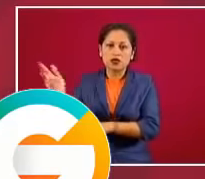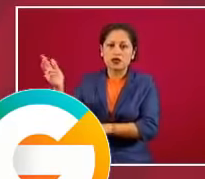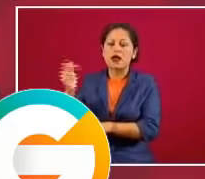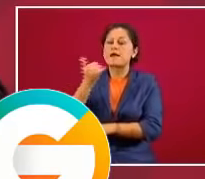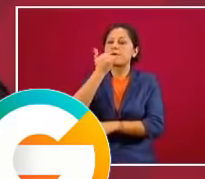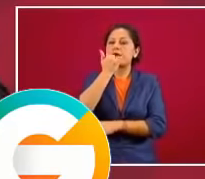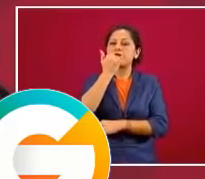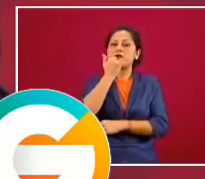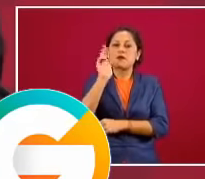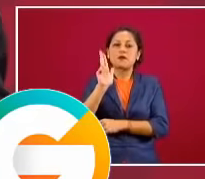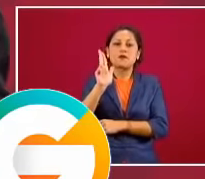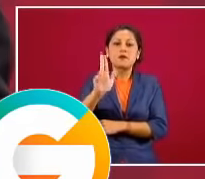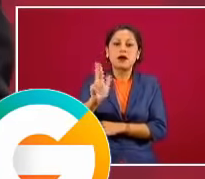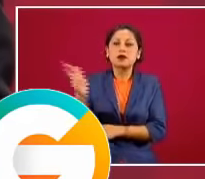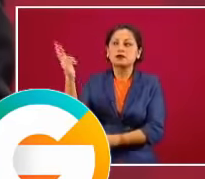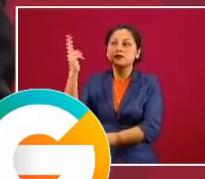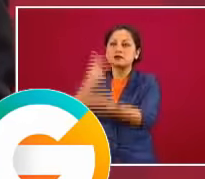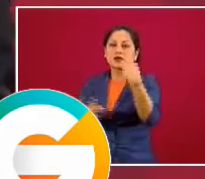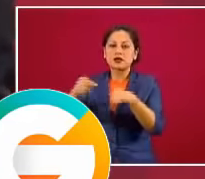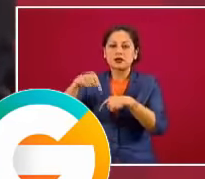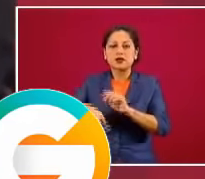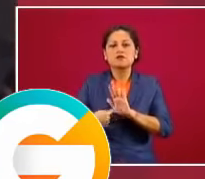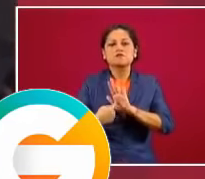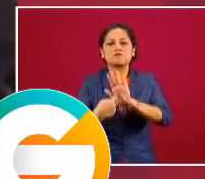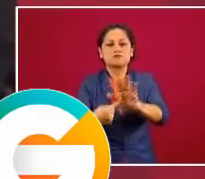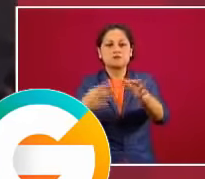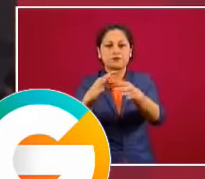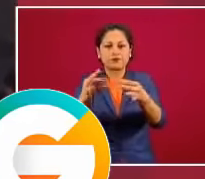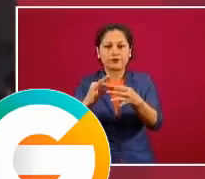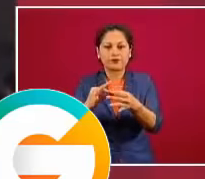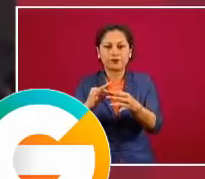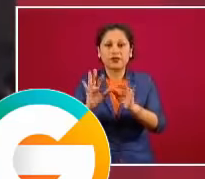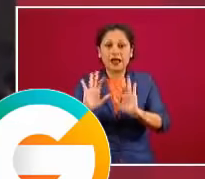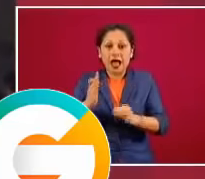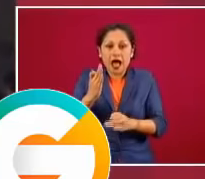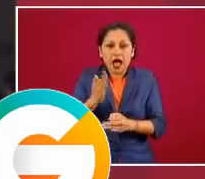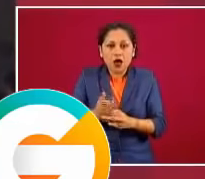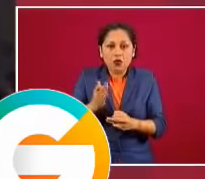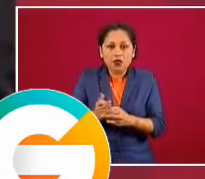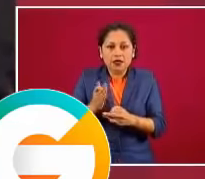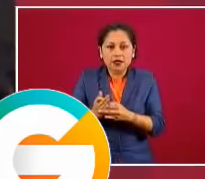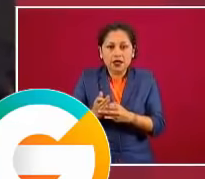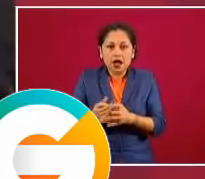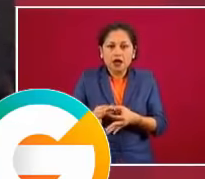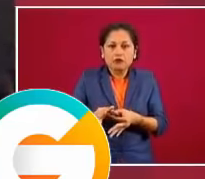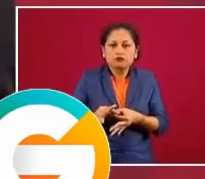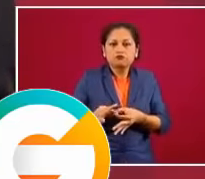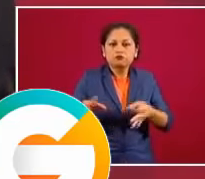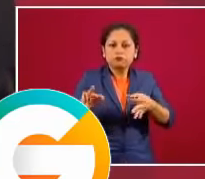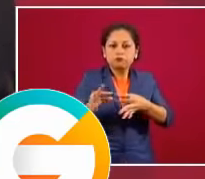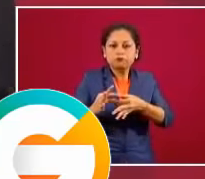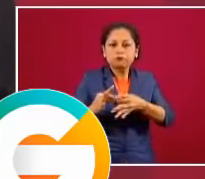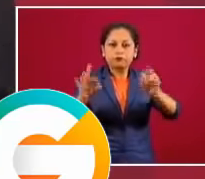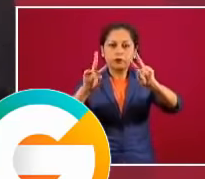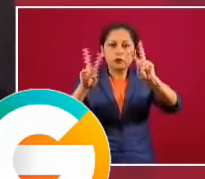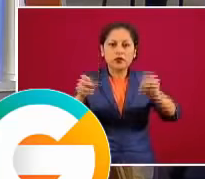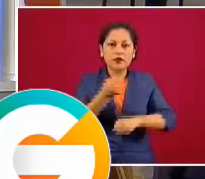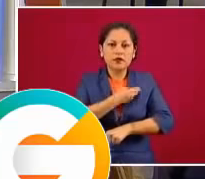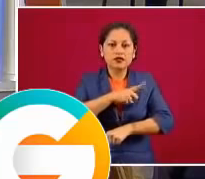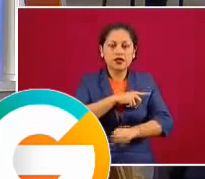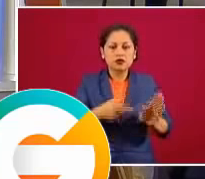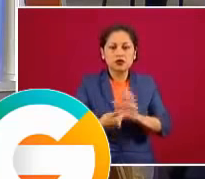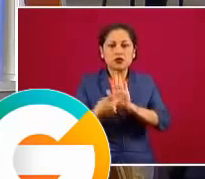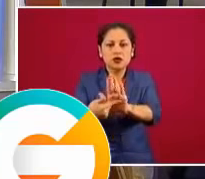perdón, el martes, a partir de este diagnóstico que nos hacía mucha